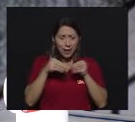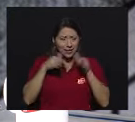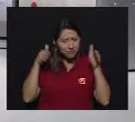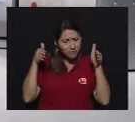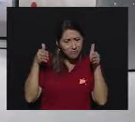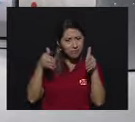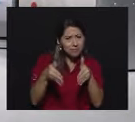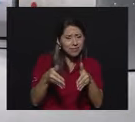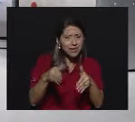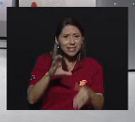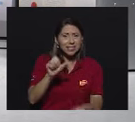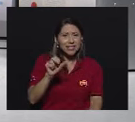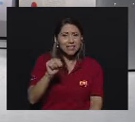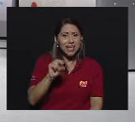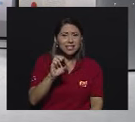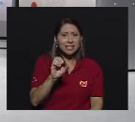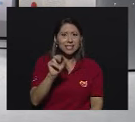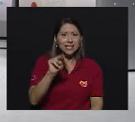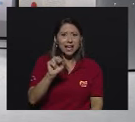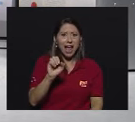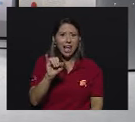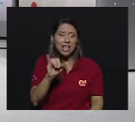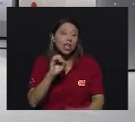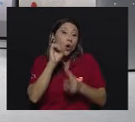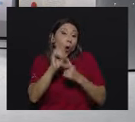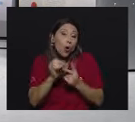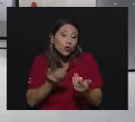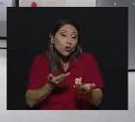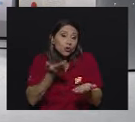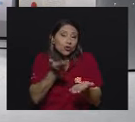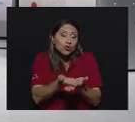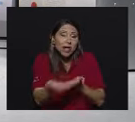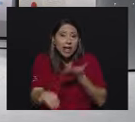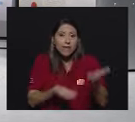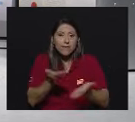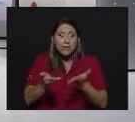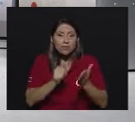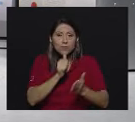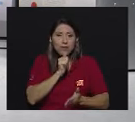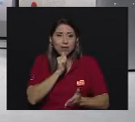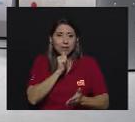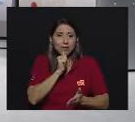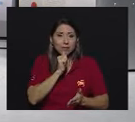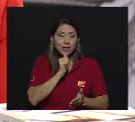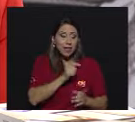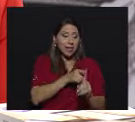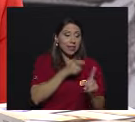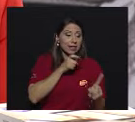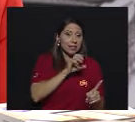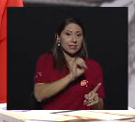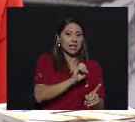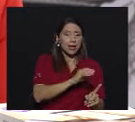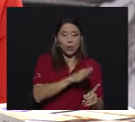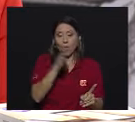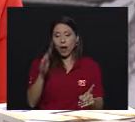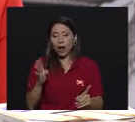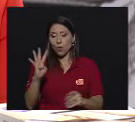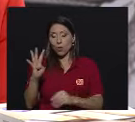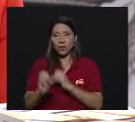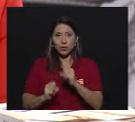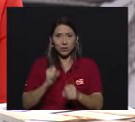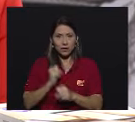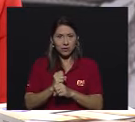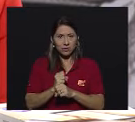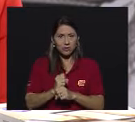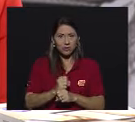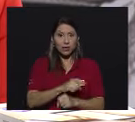concentrada en Saint Sinai o en la oferta privada para los niños de 0 a 4 años, de